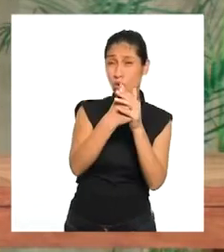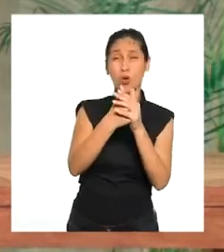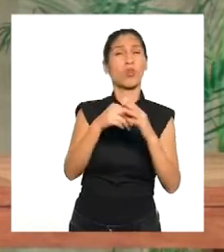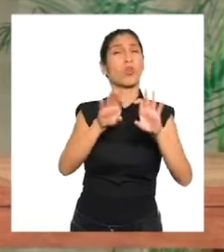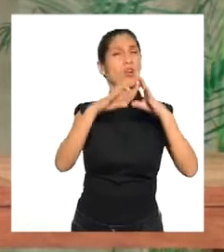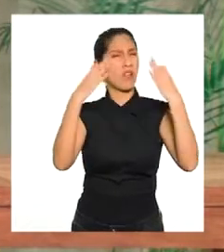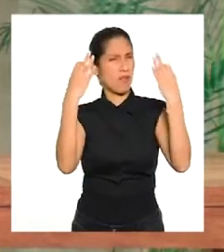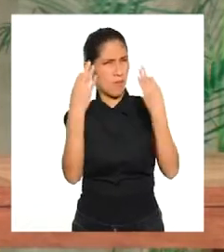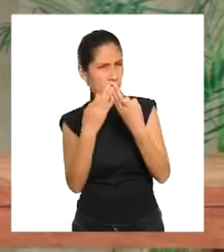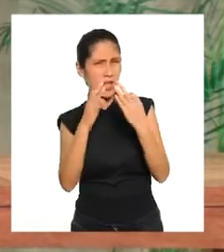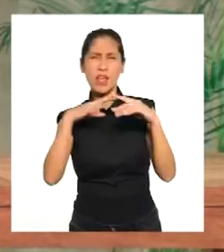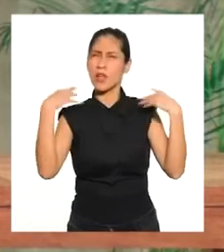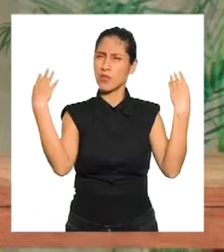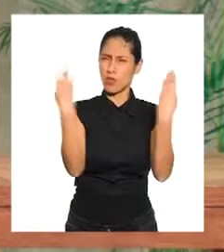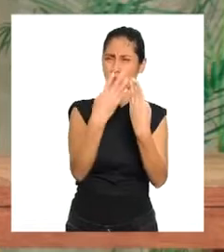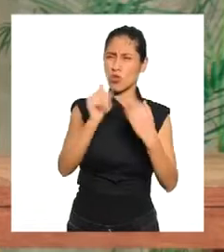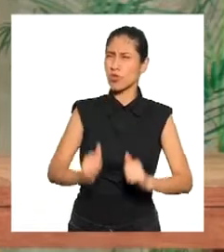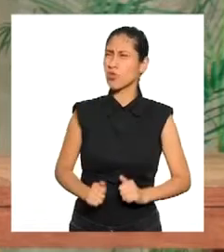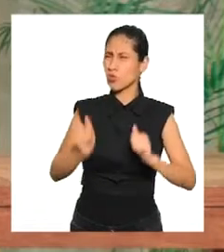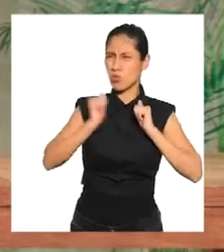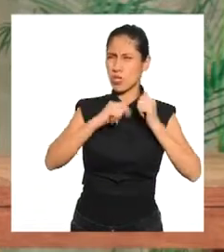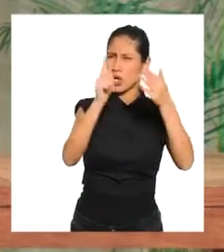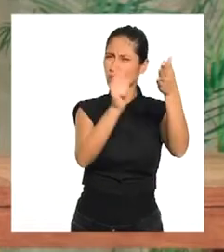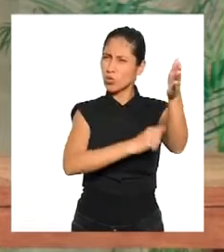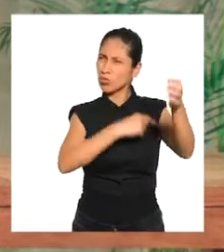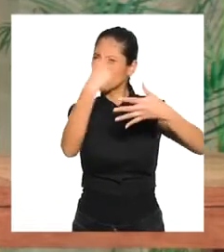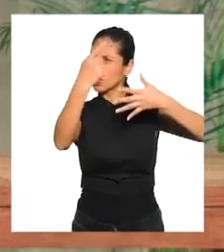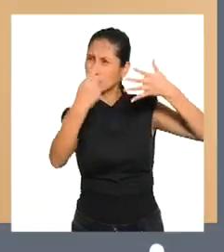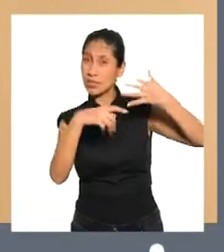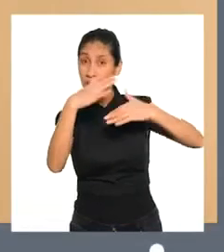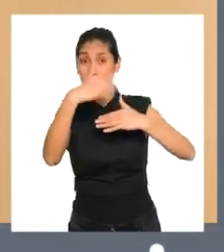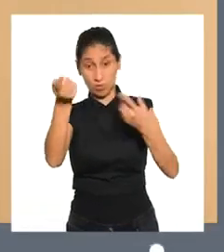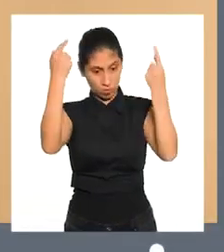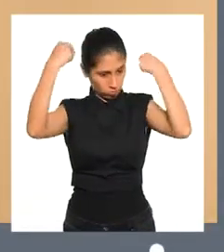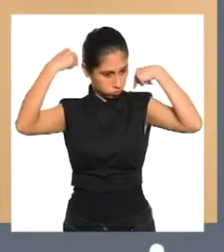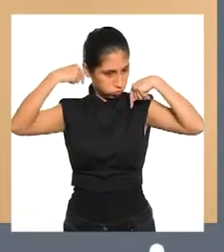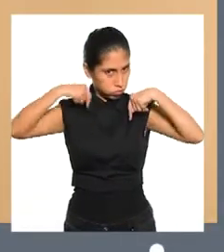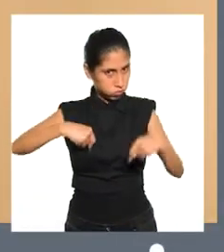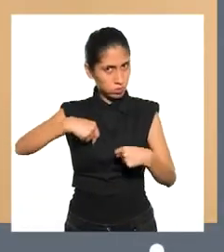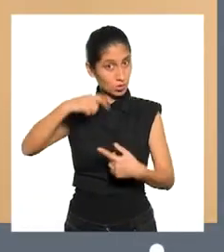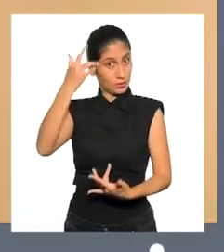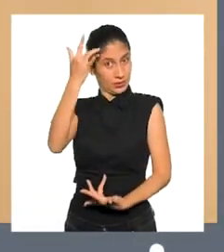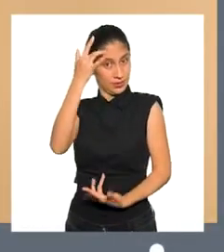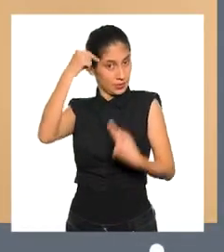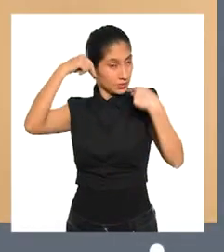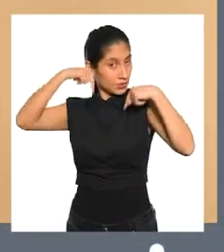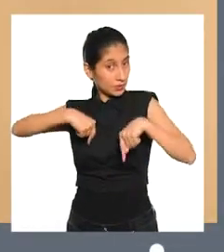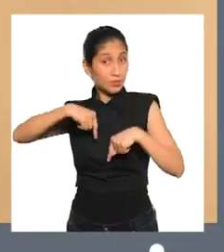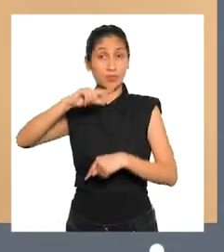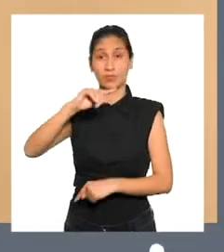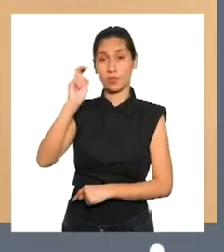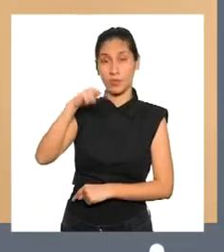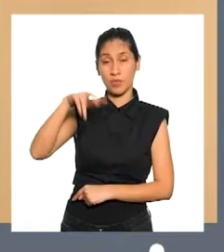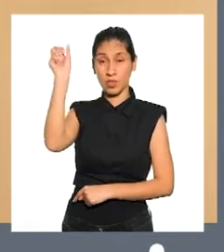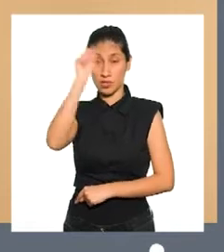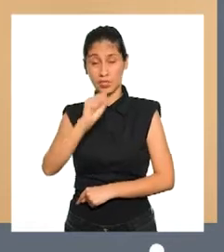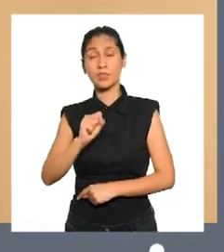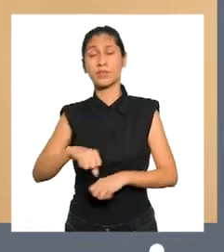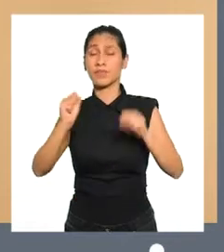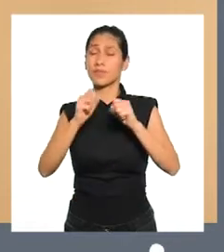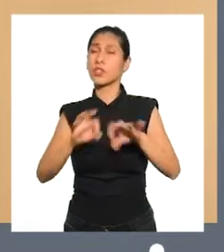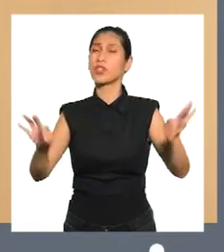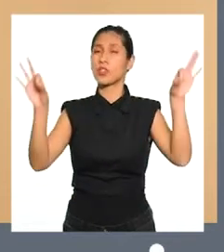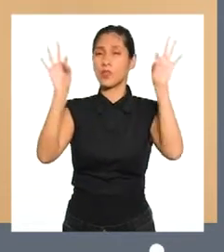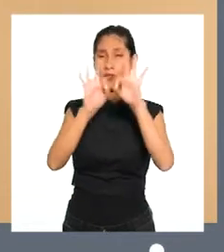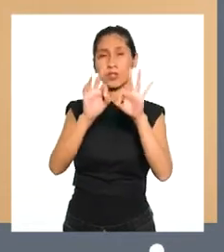de consumo y estilo de vida afectan la expresión de nuestros genes. Efectivamente. Por eso el mantener un estilo saludable